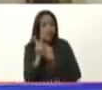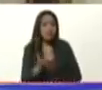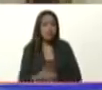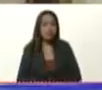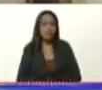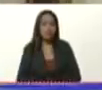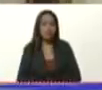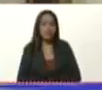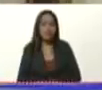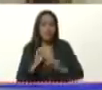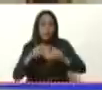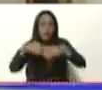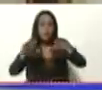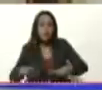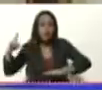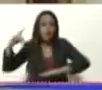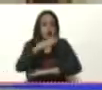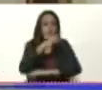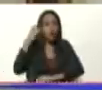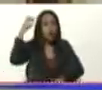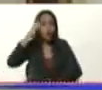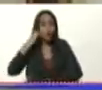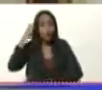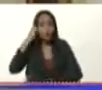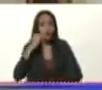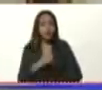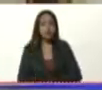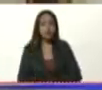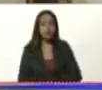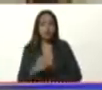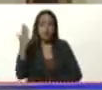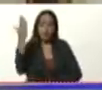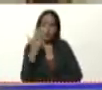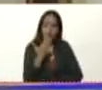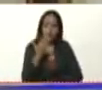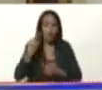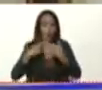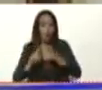Por eso suspendimos todos los vuelos de Europa, está llegando del exterior.